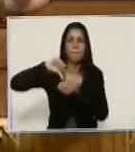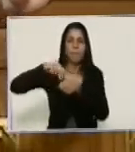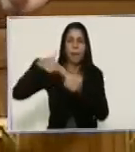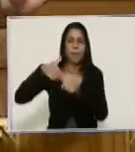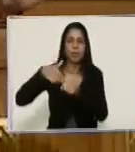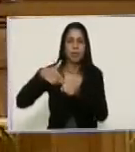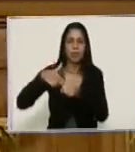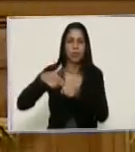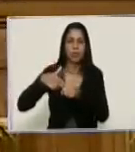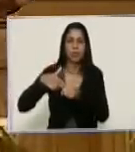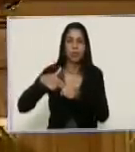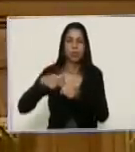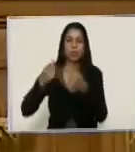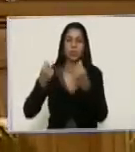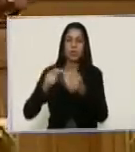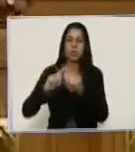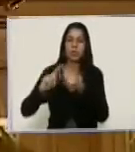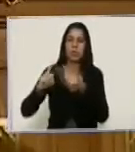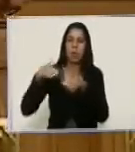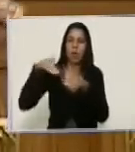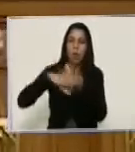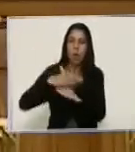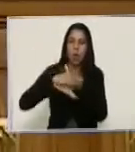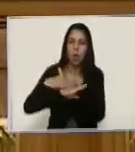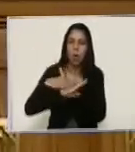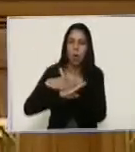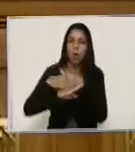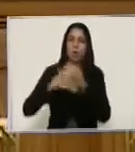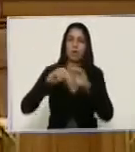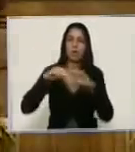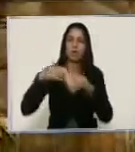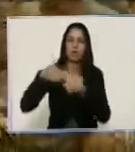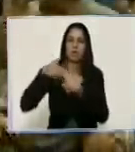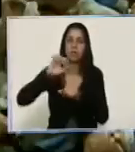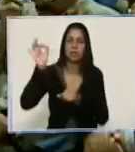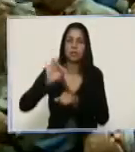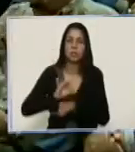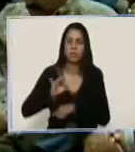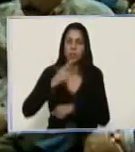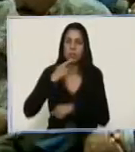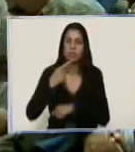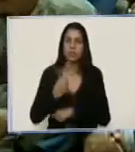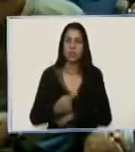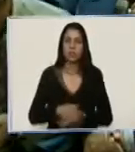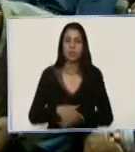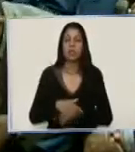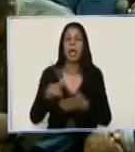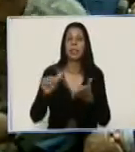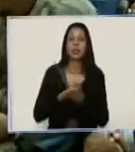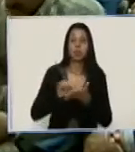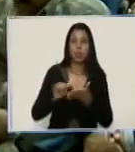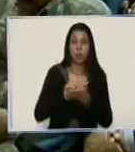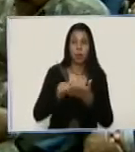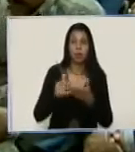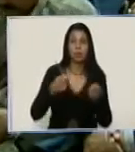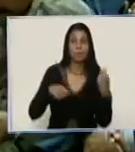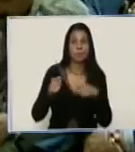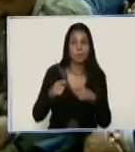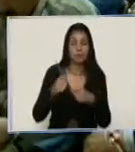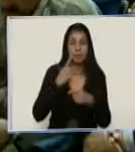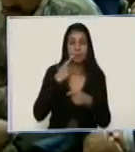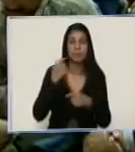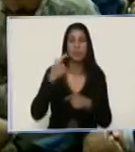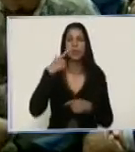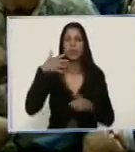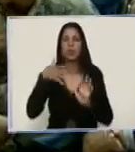100% por las reservas de petróleo bajo tierra. Eso no lo digo yo, solo hice la bolsa de Nueva York. Ese es el análisis que hizo Bloomberg